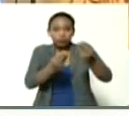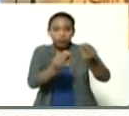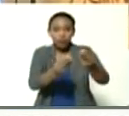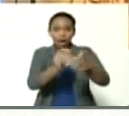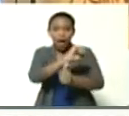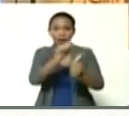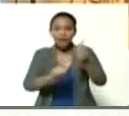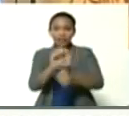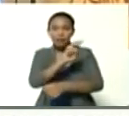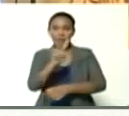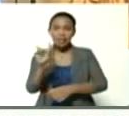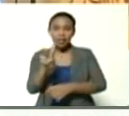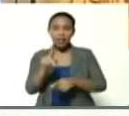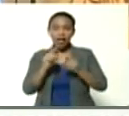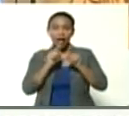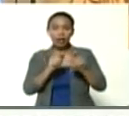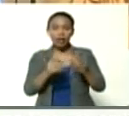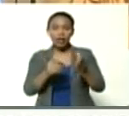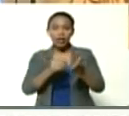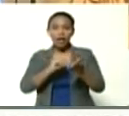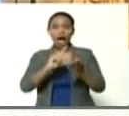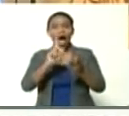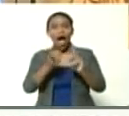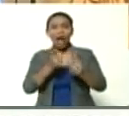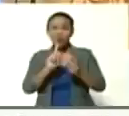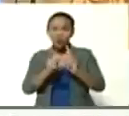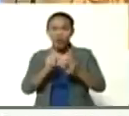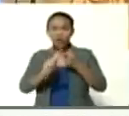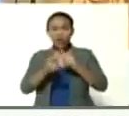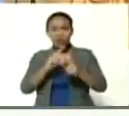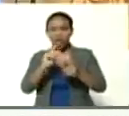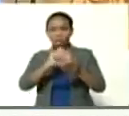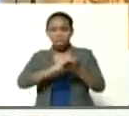la vicepresidenta. Aquí taché algunas cosas que no deben